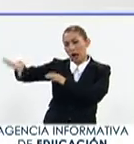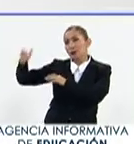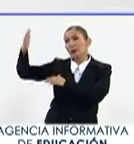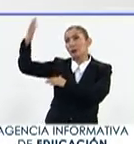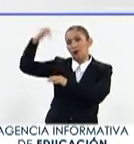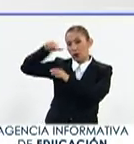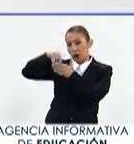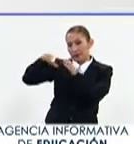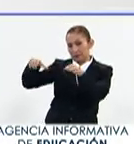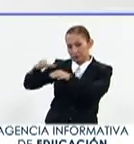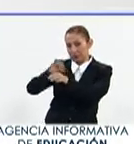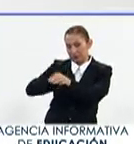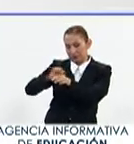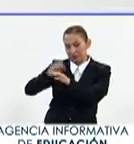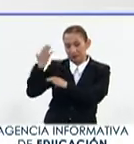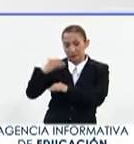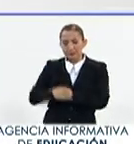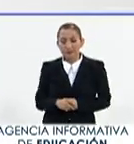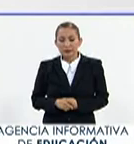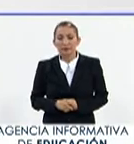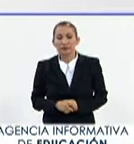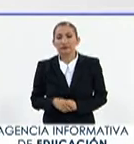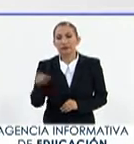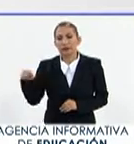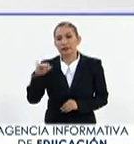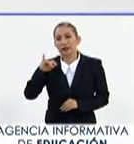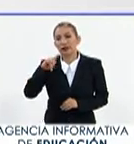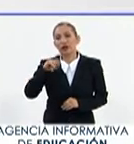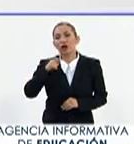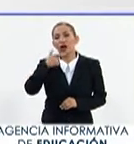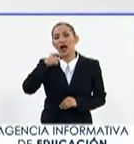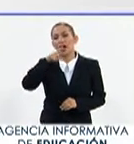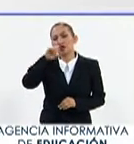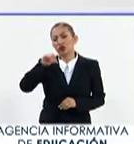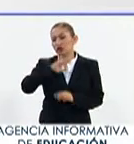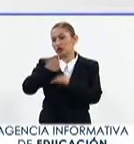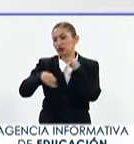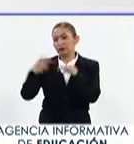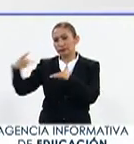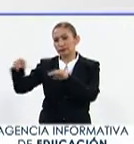aquella población, con el ingeniero Gallo y toda